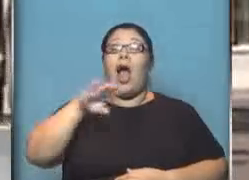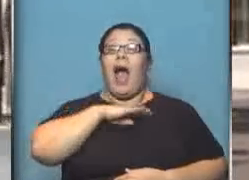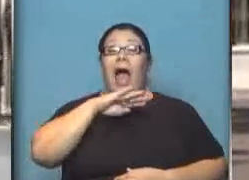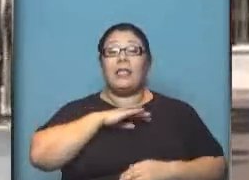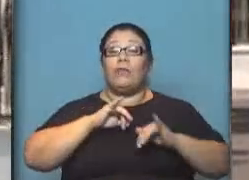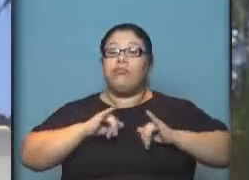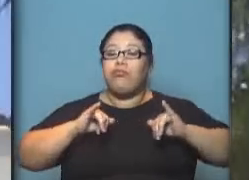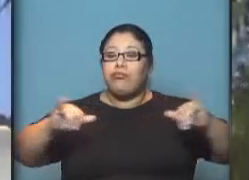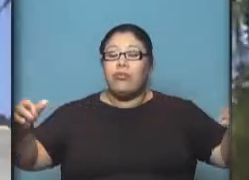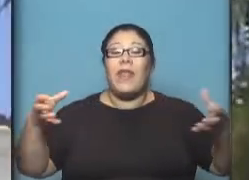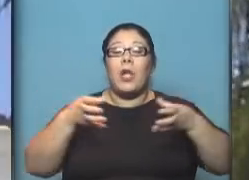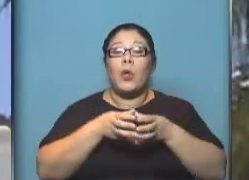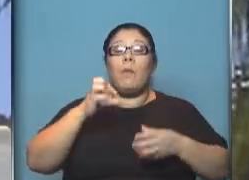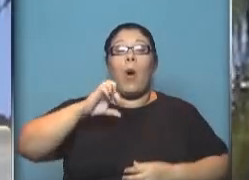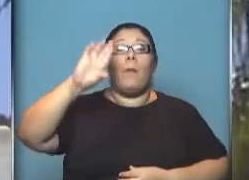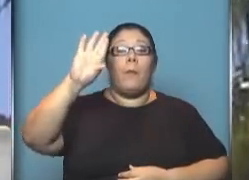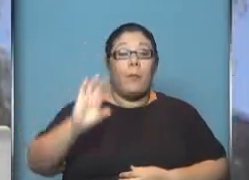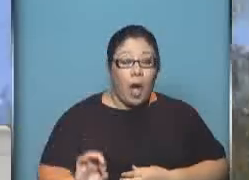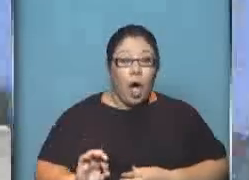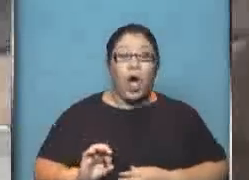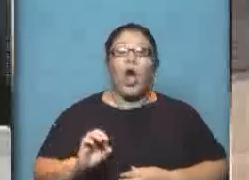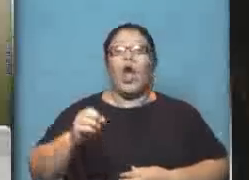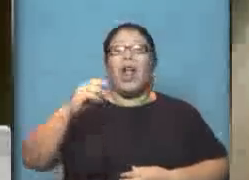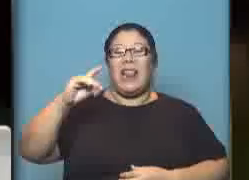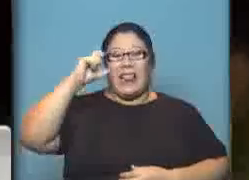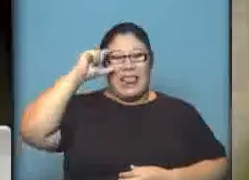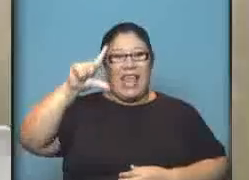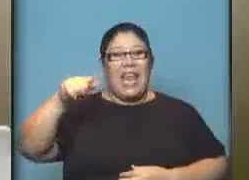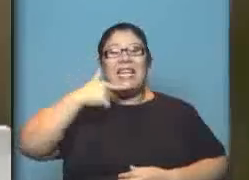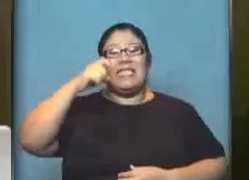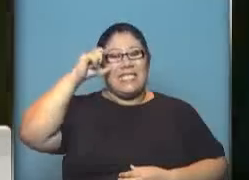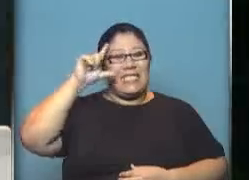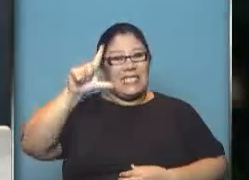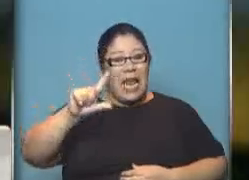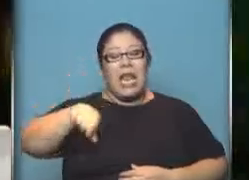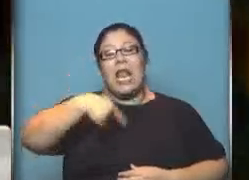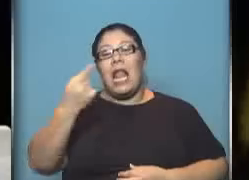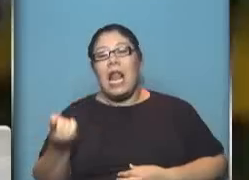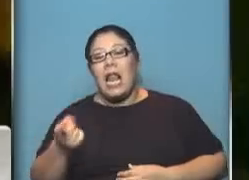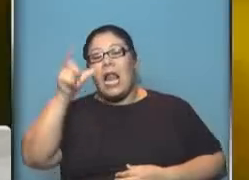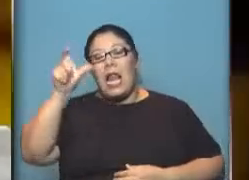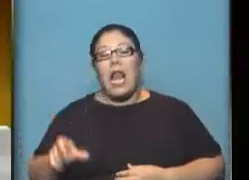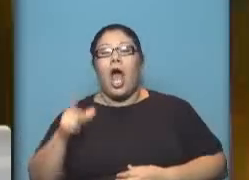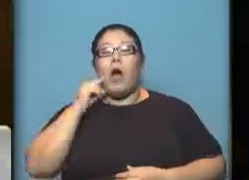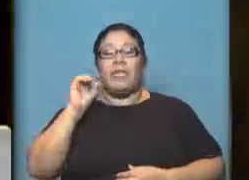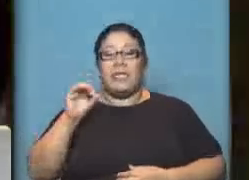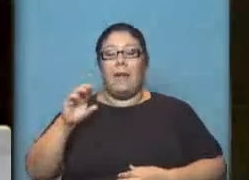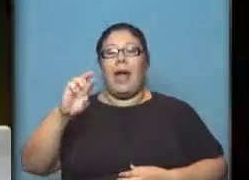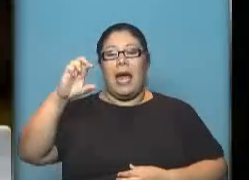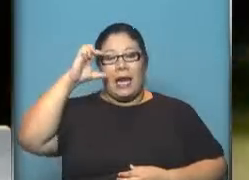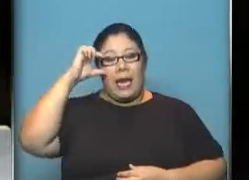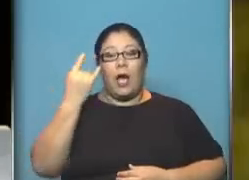del PRO, allí estaba Miguel del Cel, también Carlos Reutemann fue agredido por un grupo de personas que estaba participando